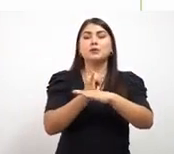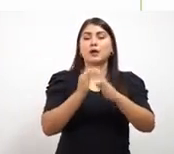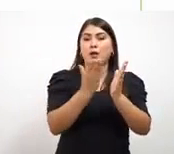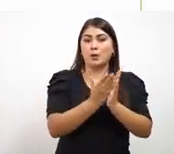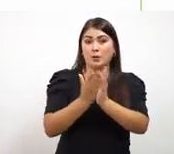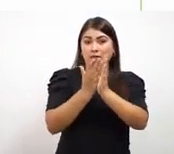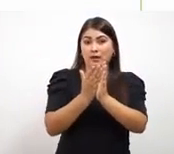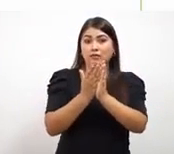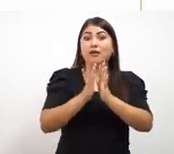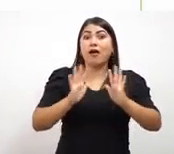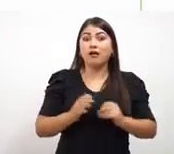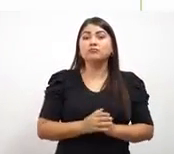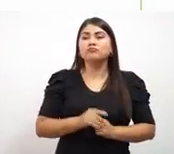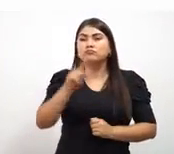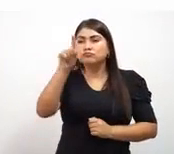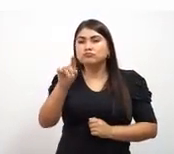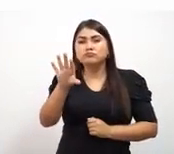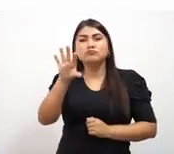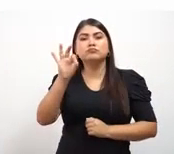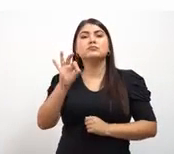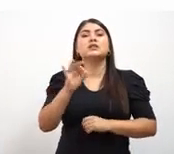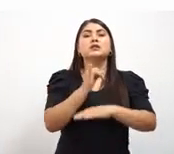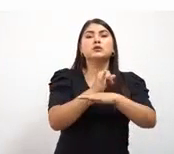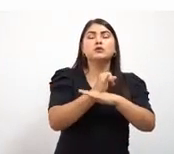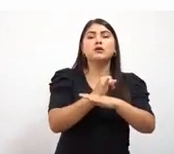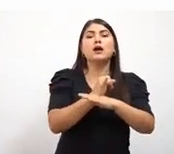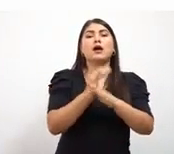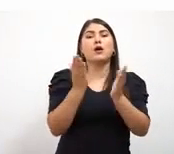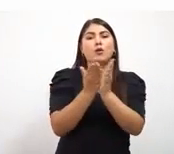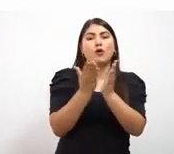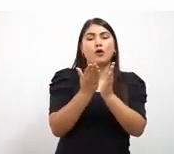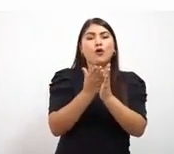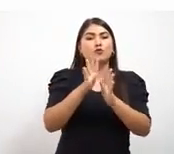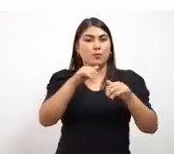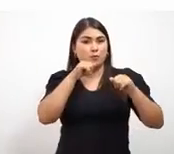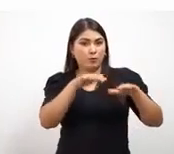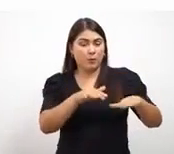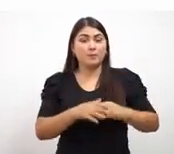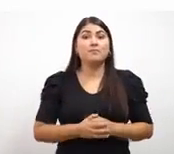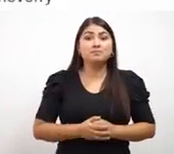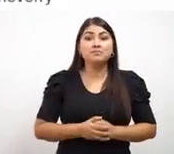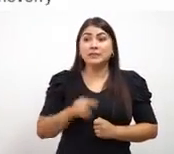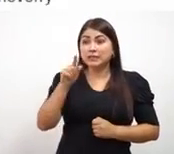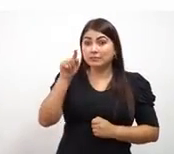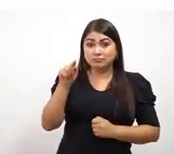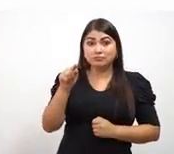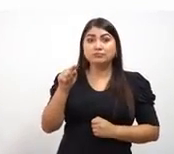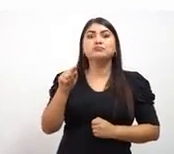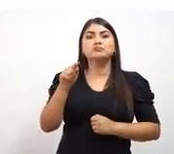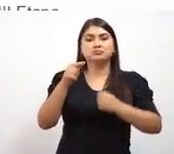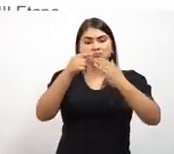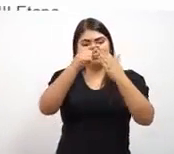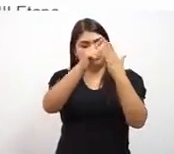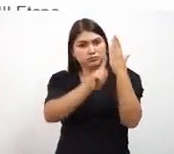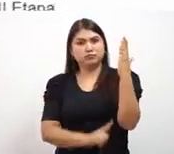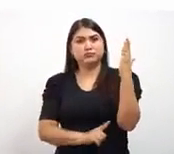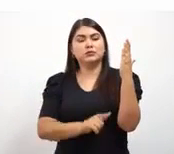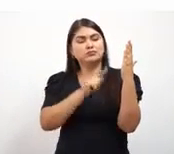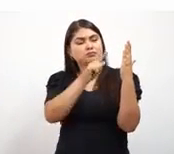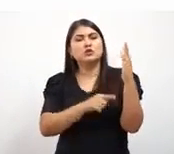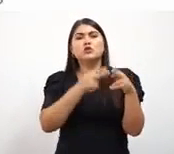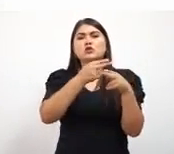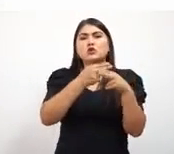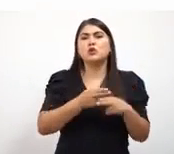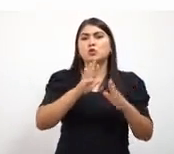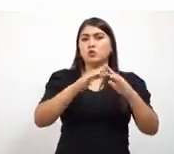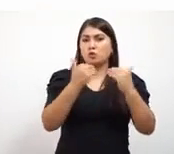en Instituciones Educativas. Ahora, seleccionamos Instituciones Educativas Oficiales. En este punto, se desplegará el